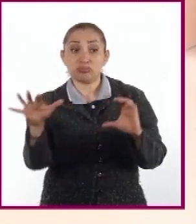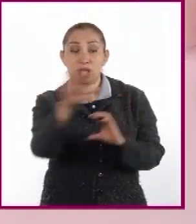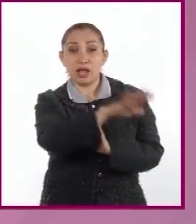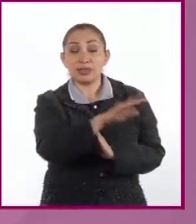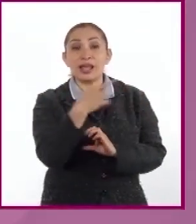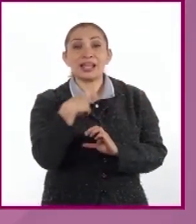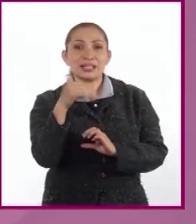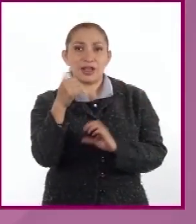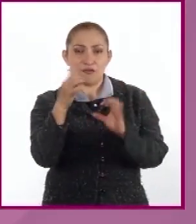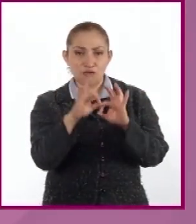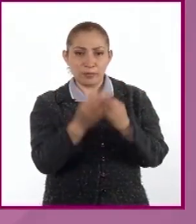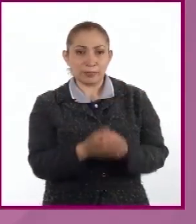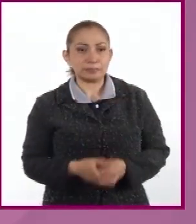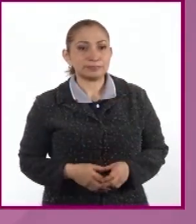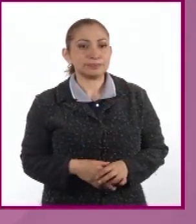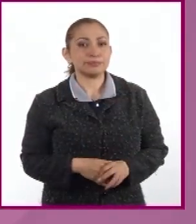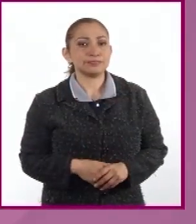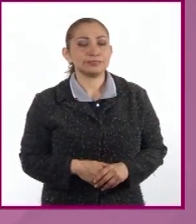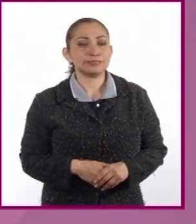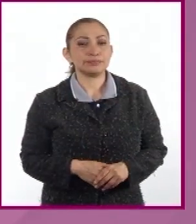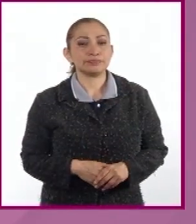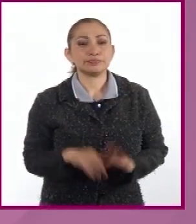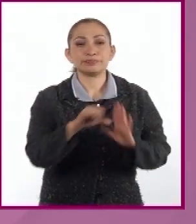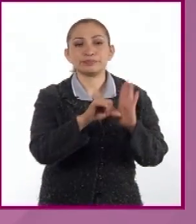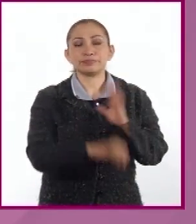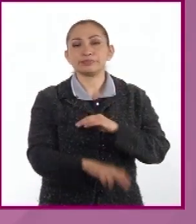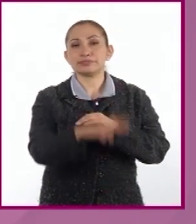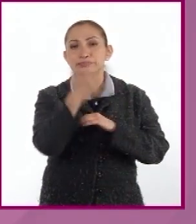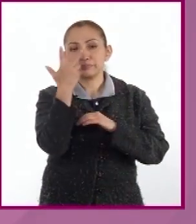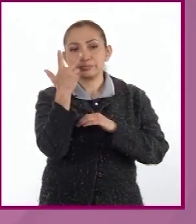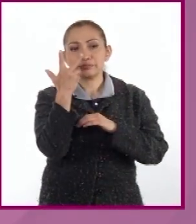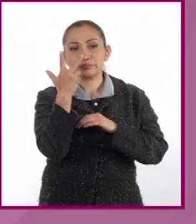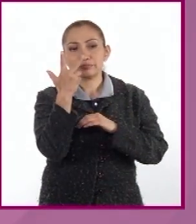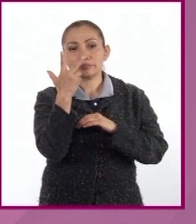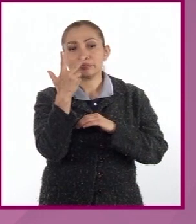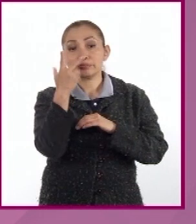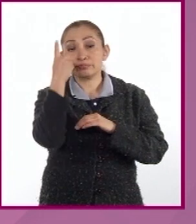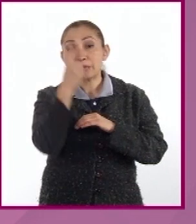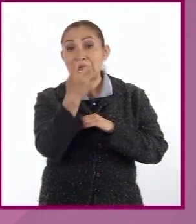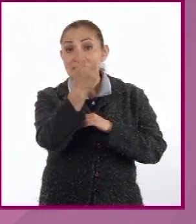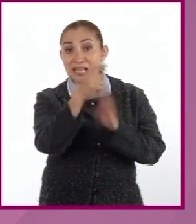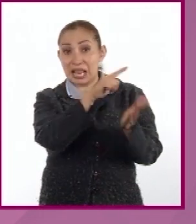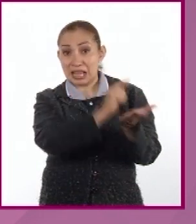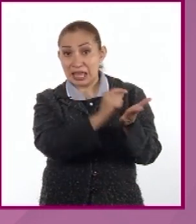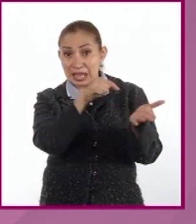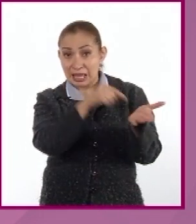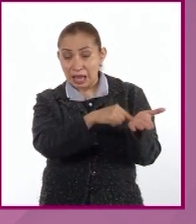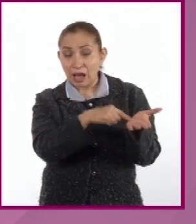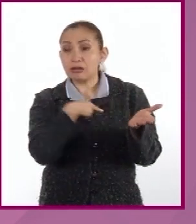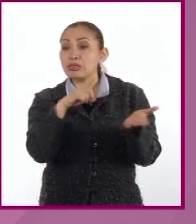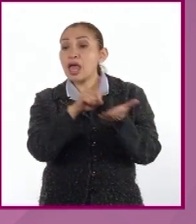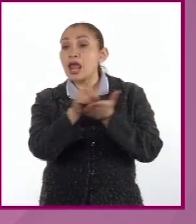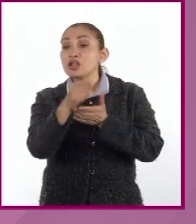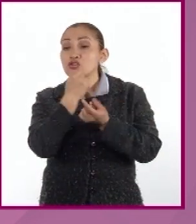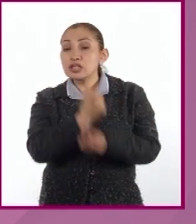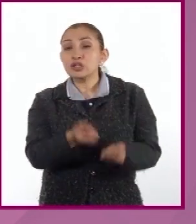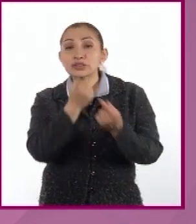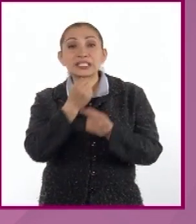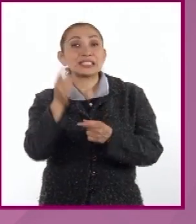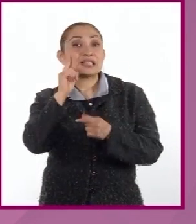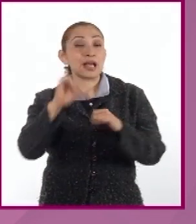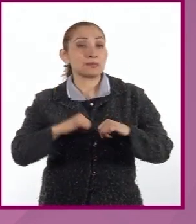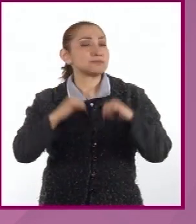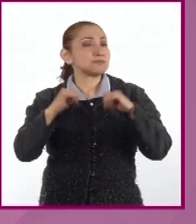de la siguiente forma. Artículo 13. Para efectos de la presente ley, son derechos de niñas, niños